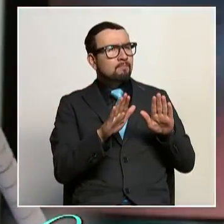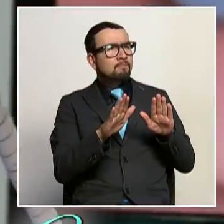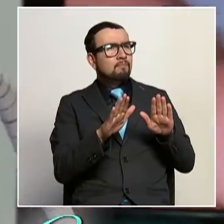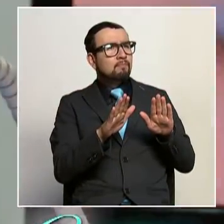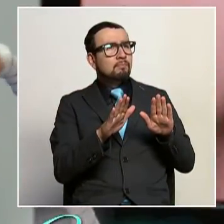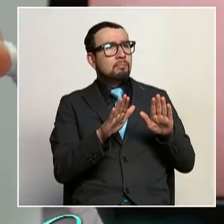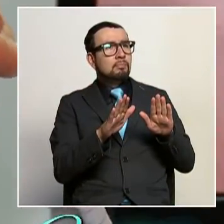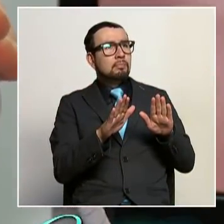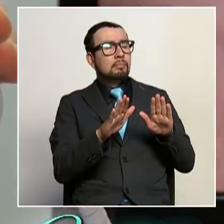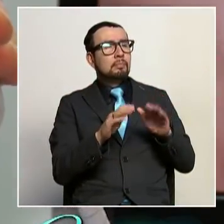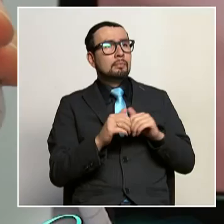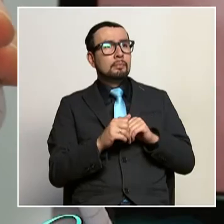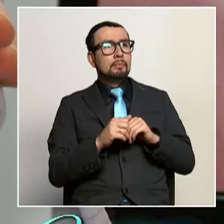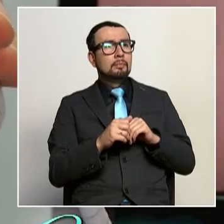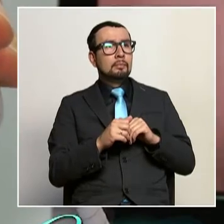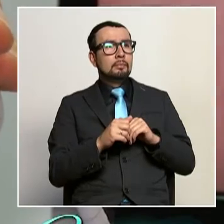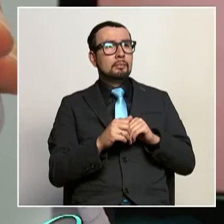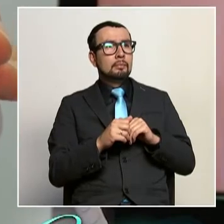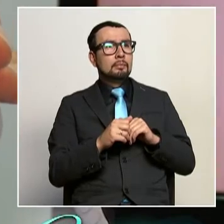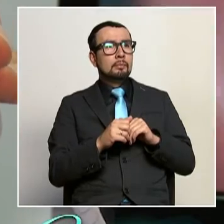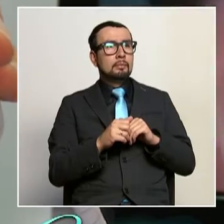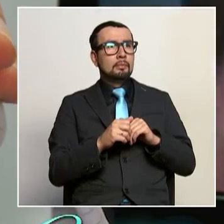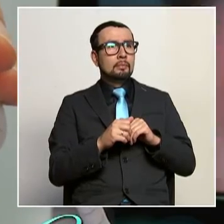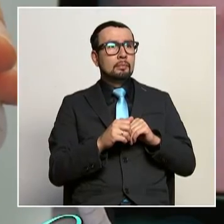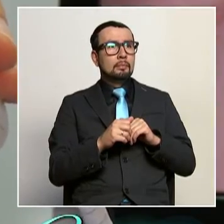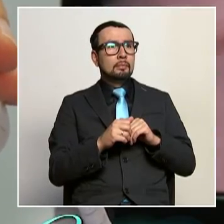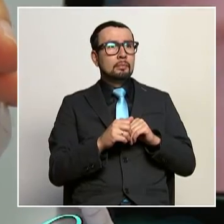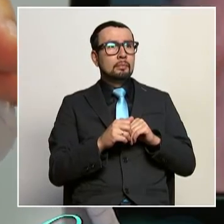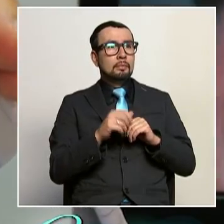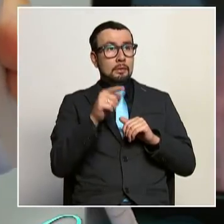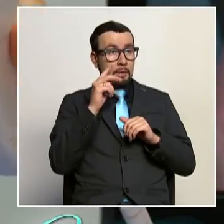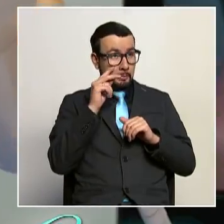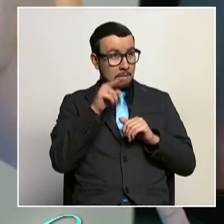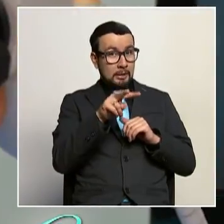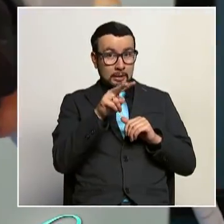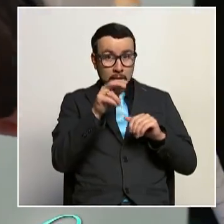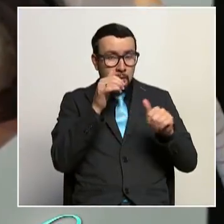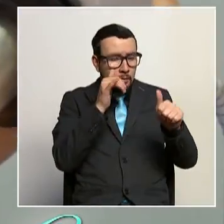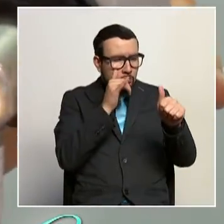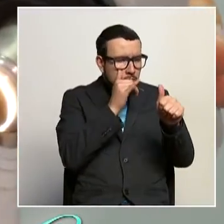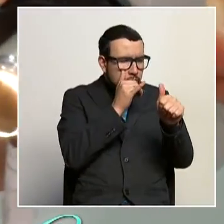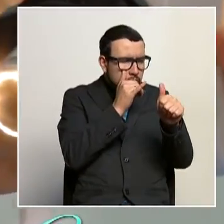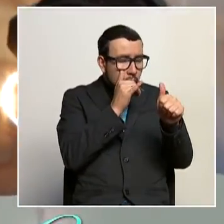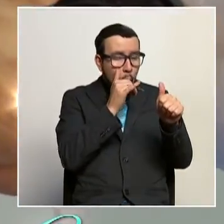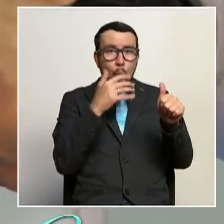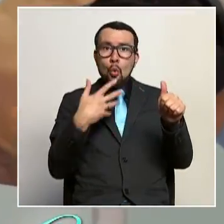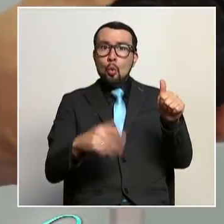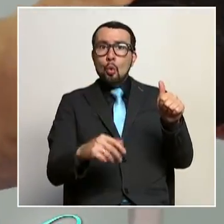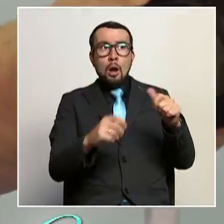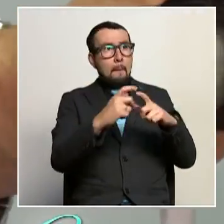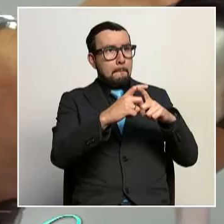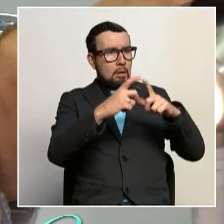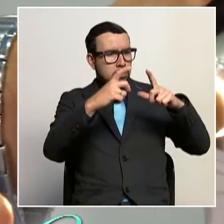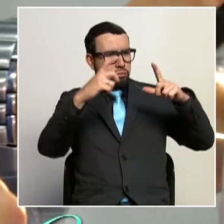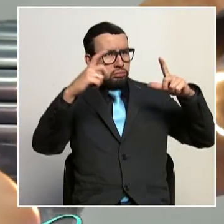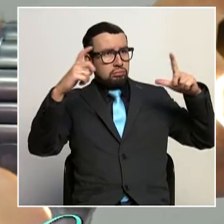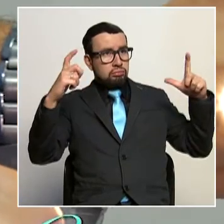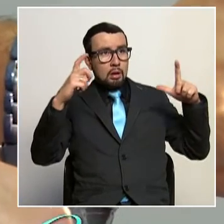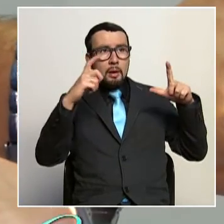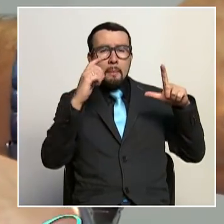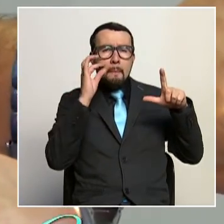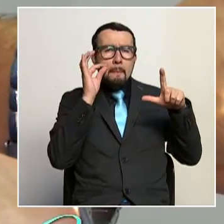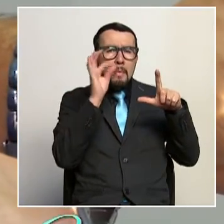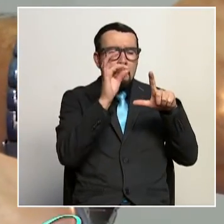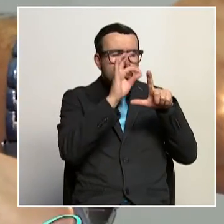que muéstrame la uña, para que el televidente pueda observar bien. Ahí. Entonces, miren cómo se aumenta, cómo se ve cada parte de